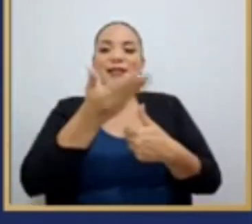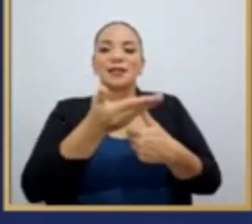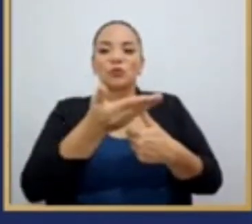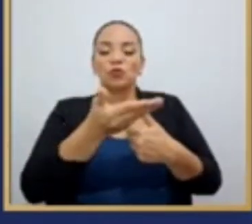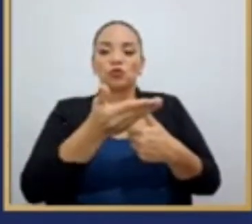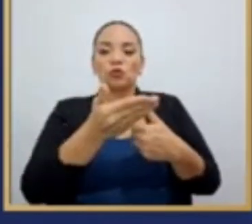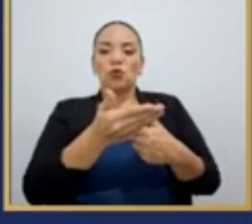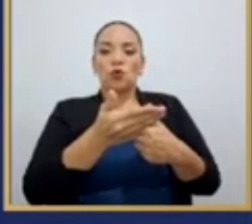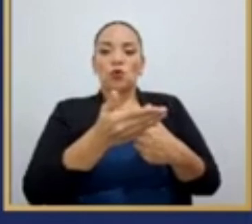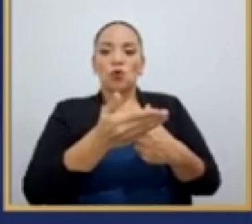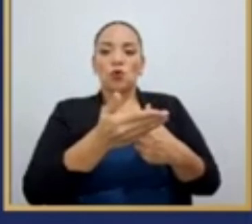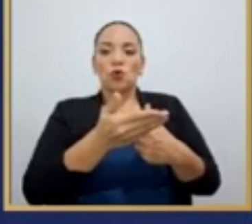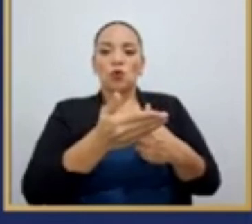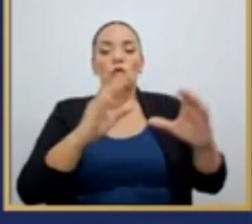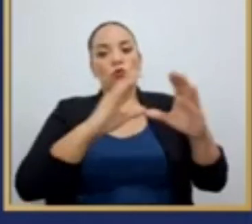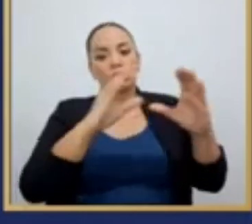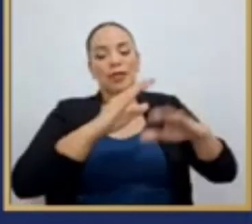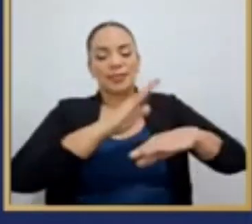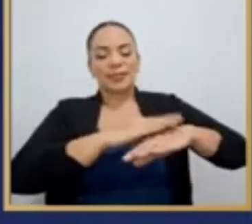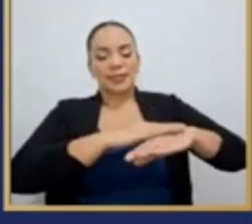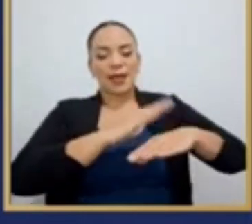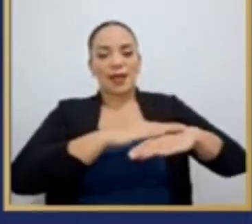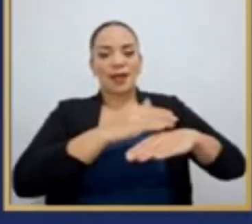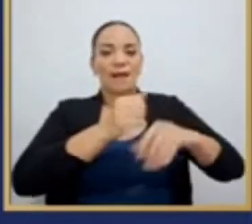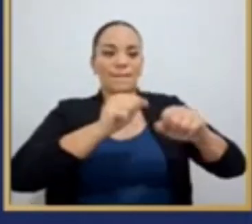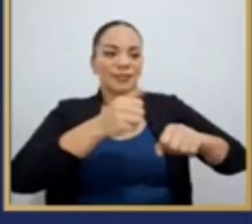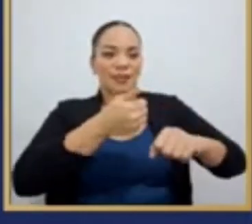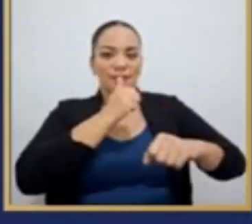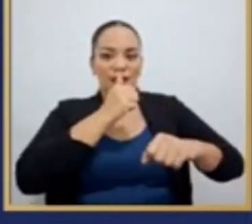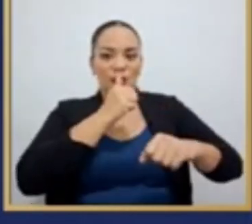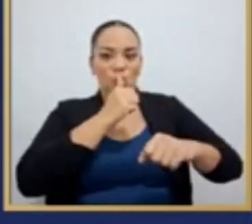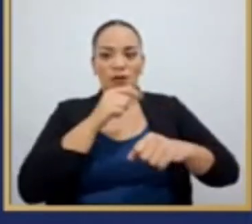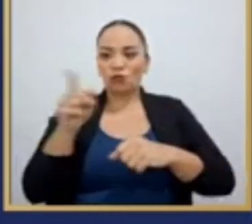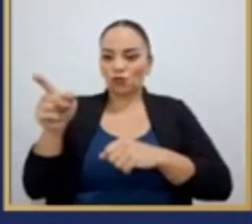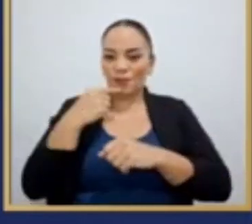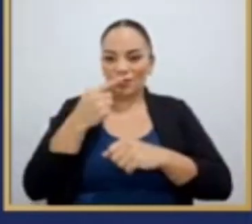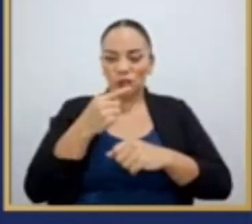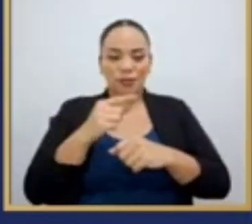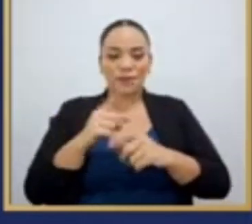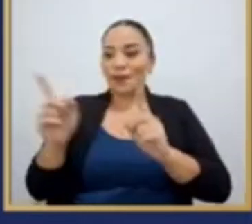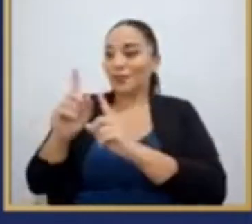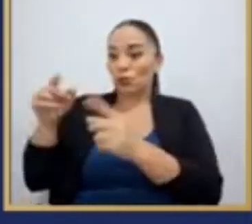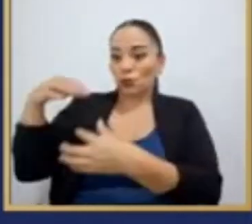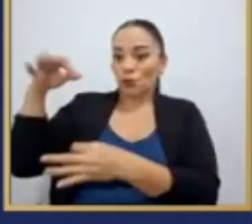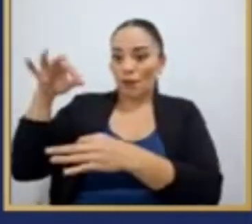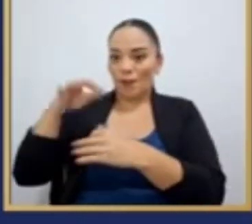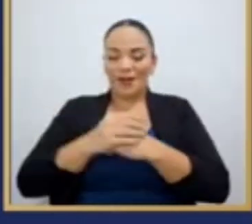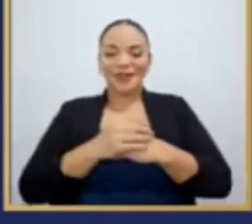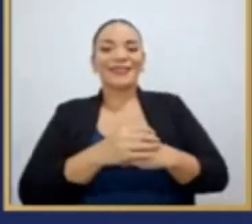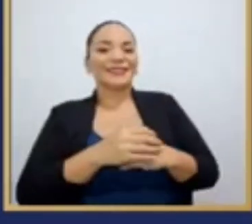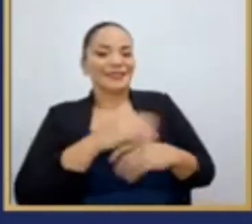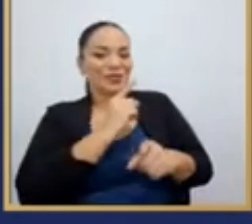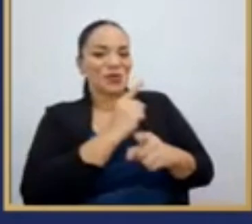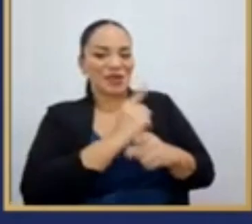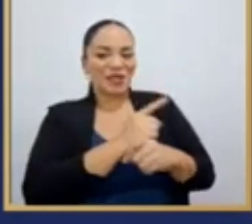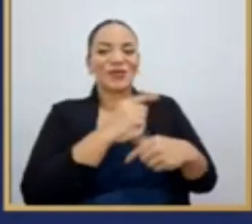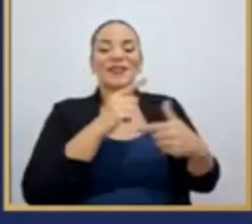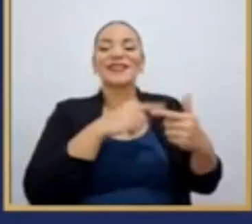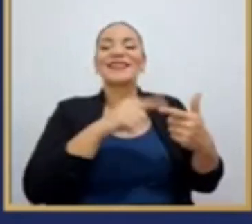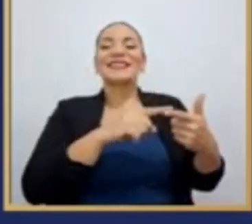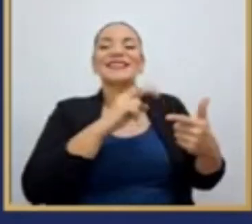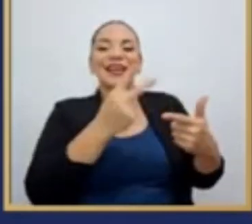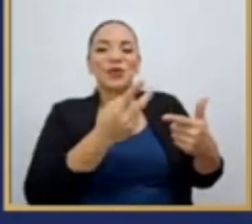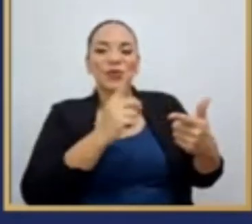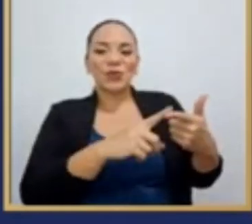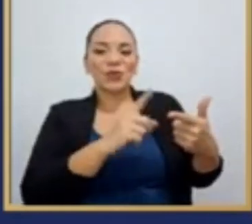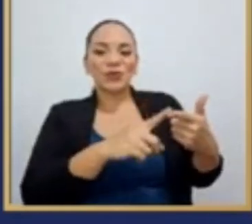constancia y capacidad hídrica, sí, que es eso que usted menciona, que era lo que pero eso no es un papel, usted tiene que conseguir el agua. Así es. Y lo segundo